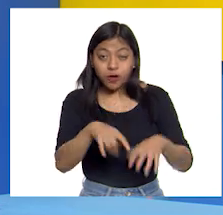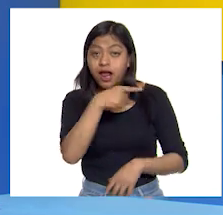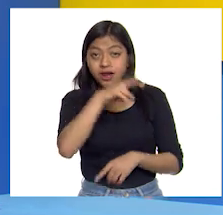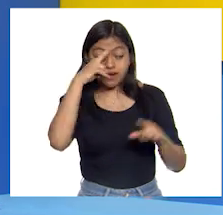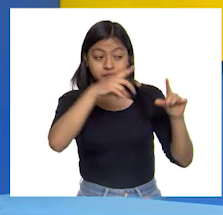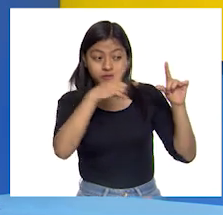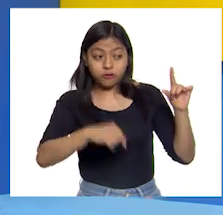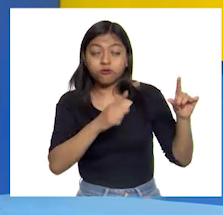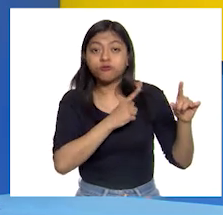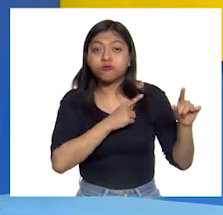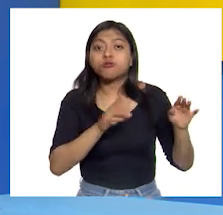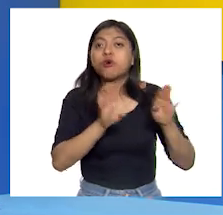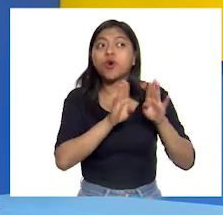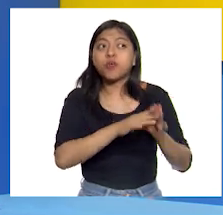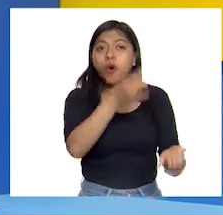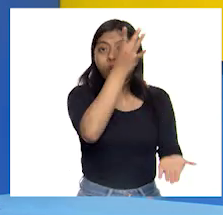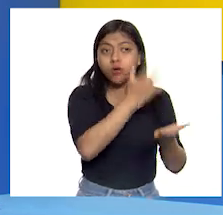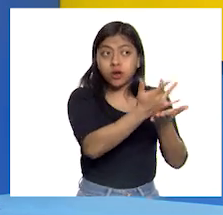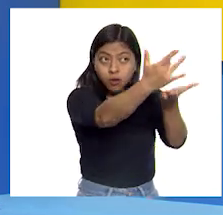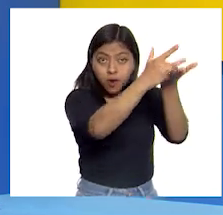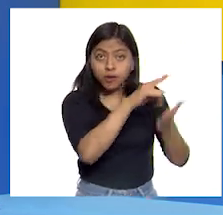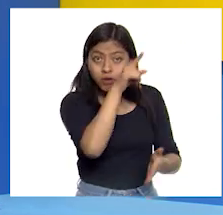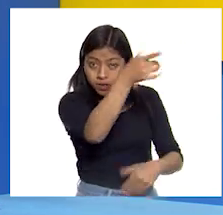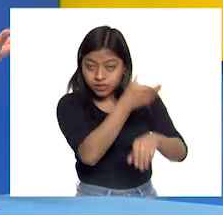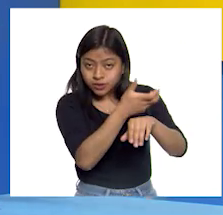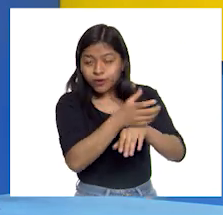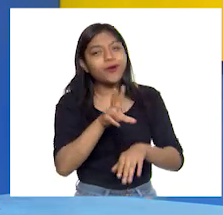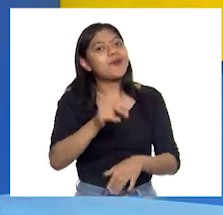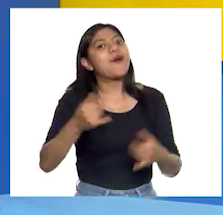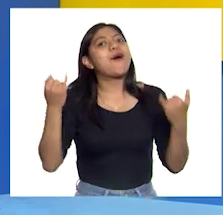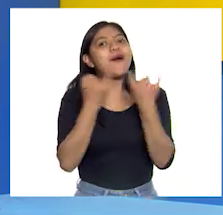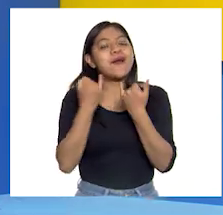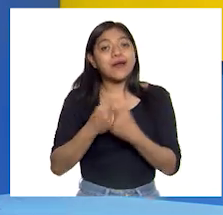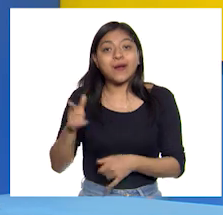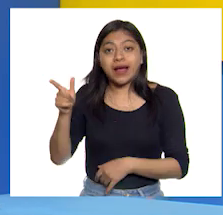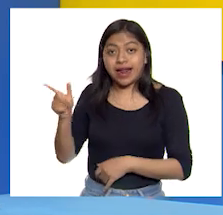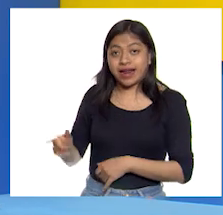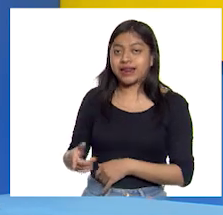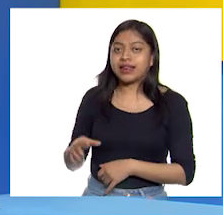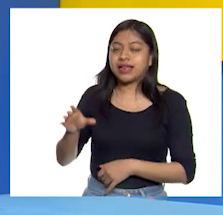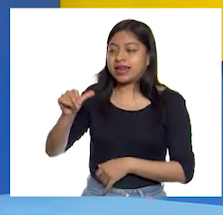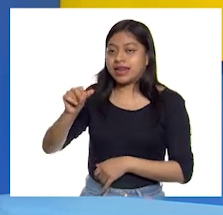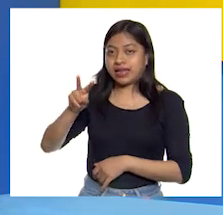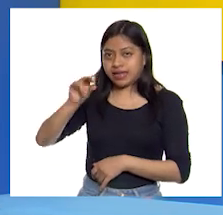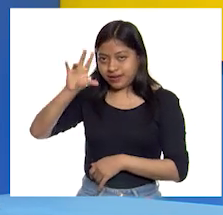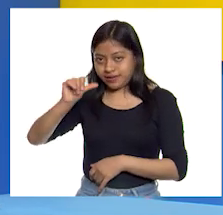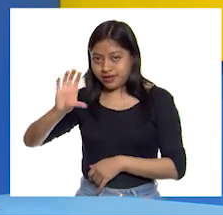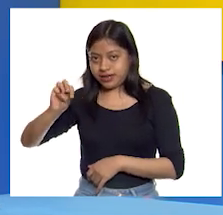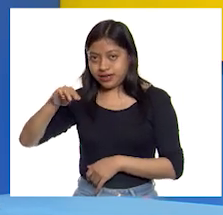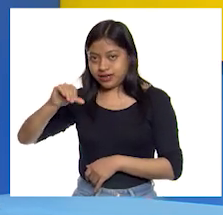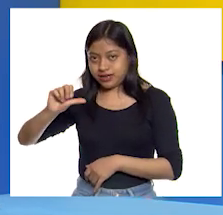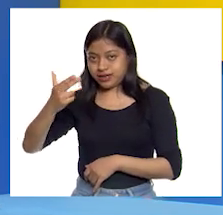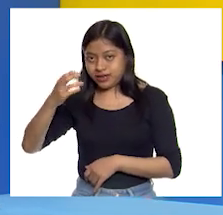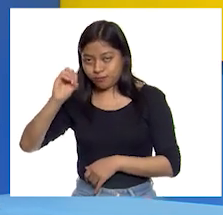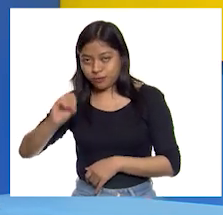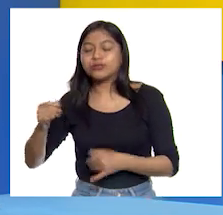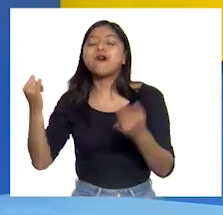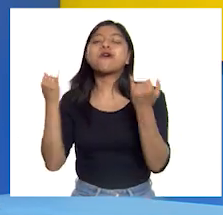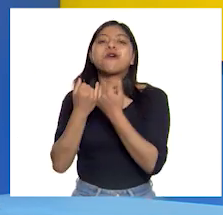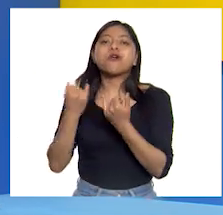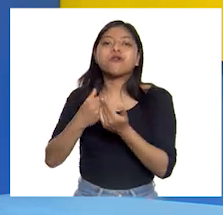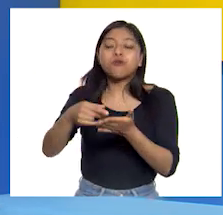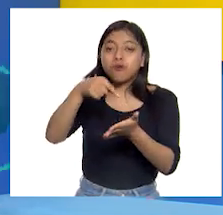posguerra. Entonces, además de la relación económica con Estados Unidos, México tuvo que sentar las bases